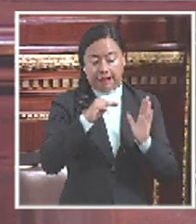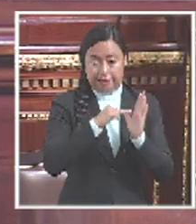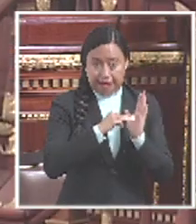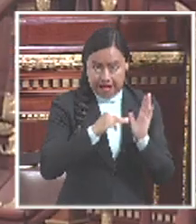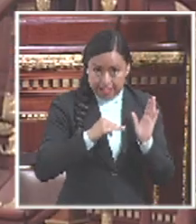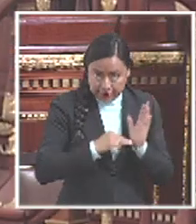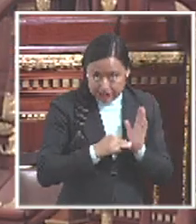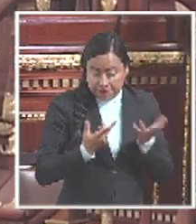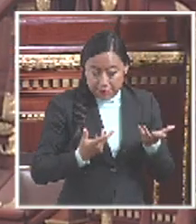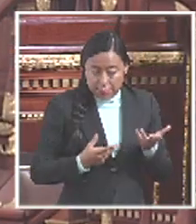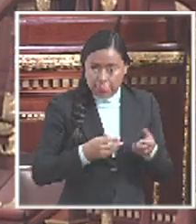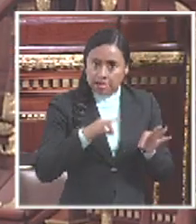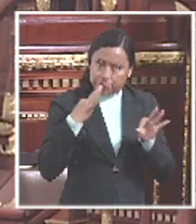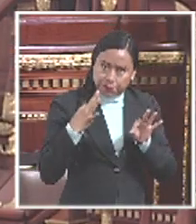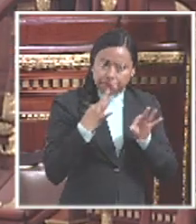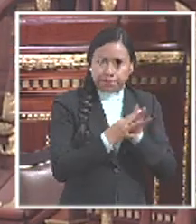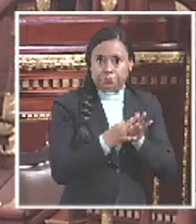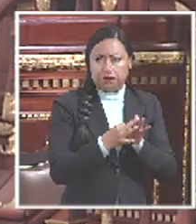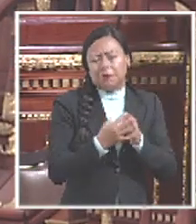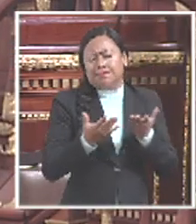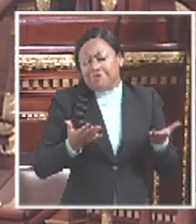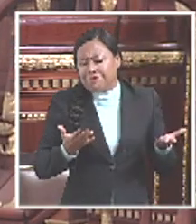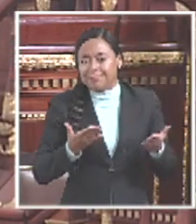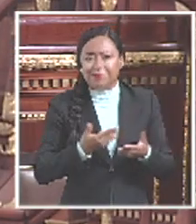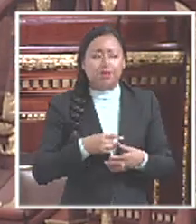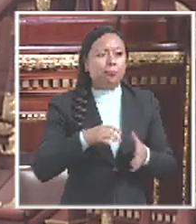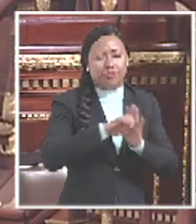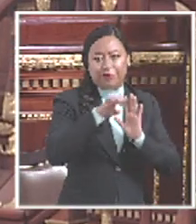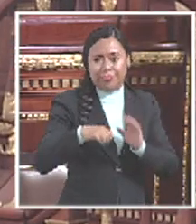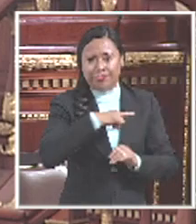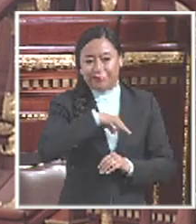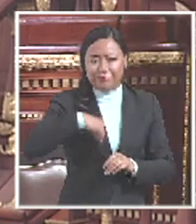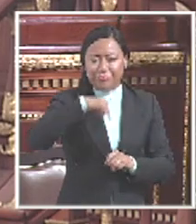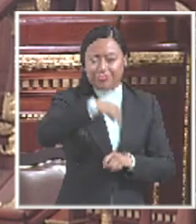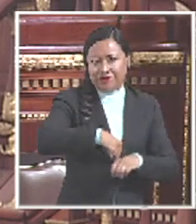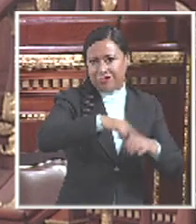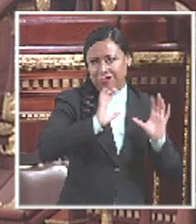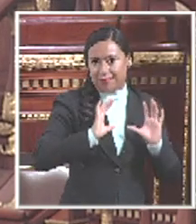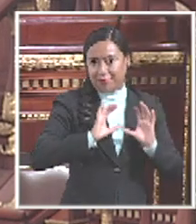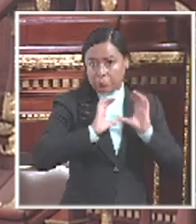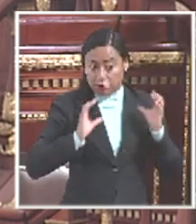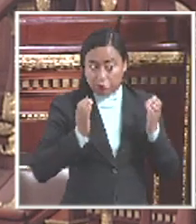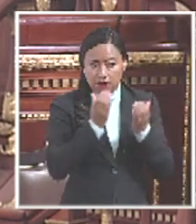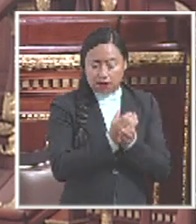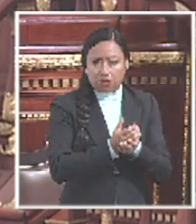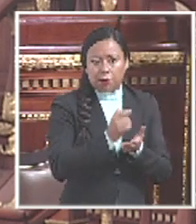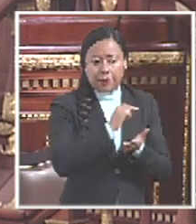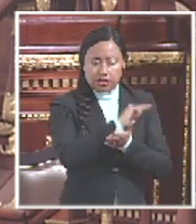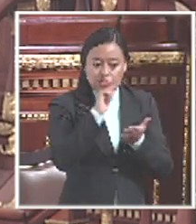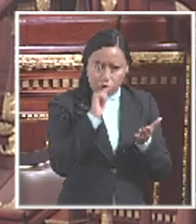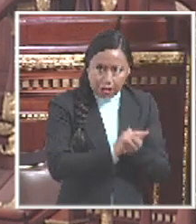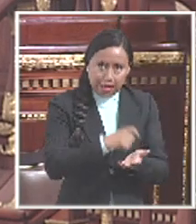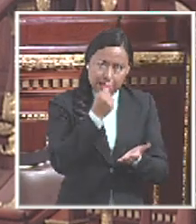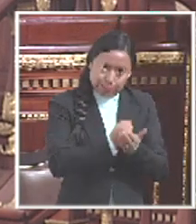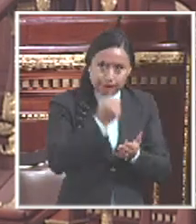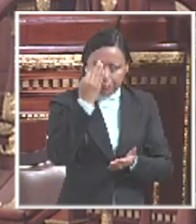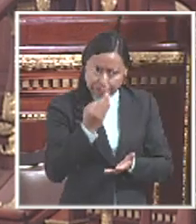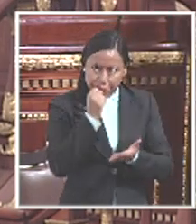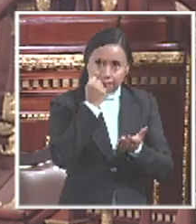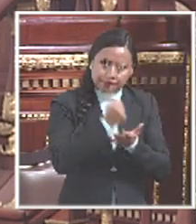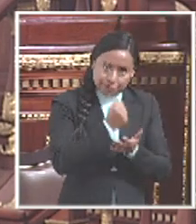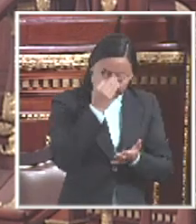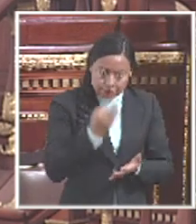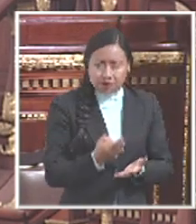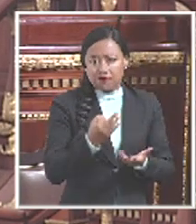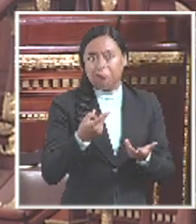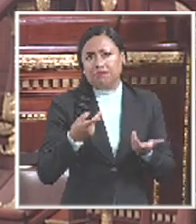cumplimiento. De nada sirve legislar si no se si no se toman